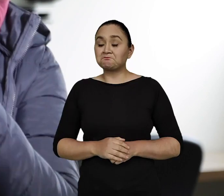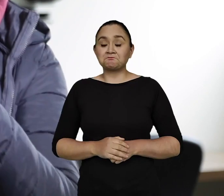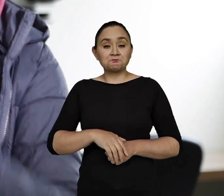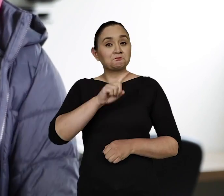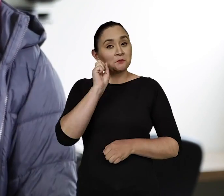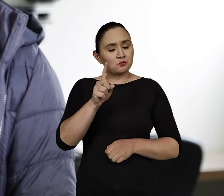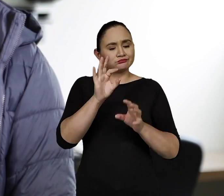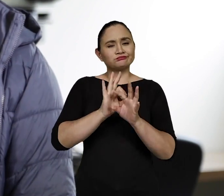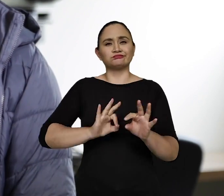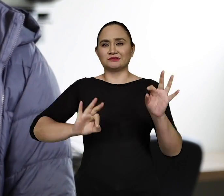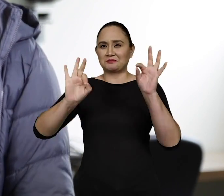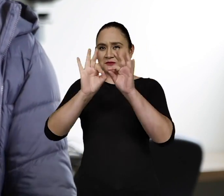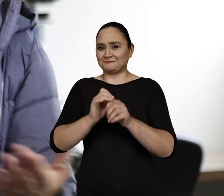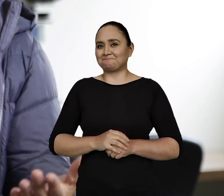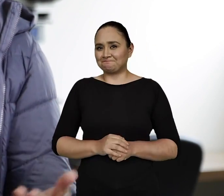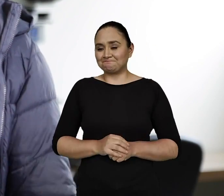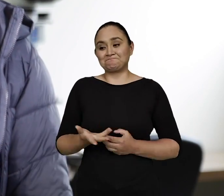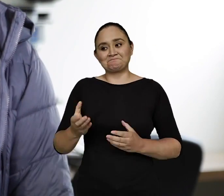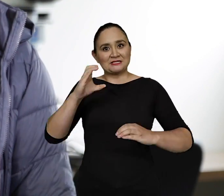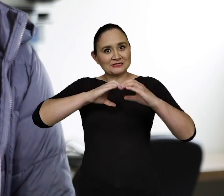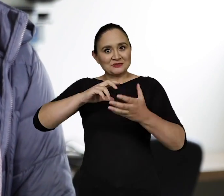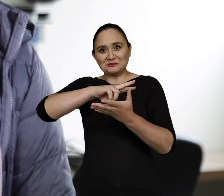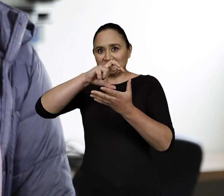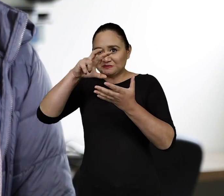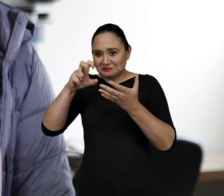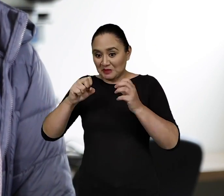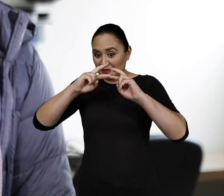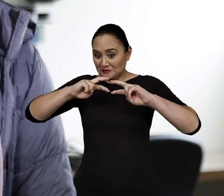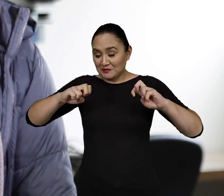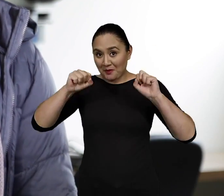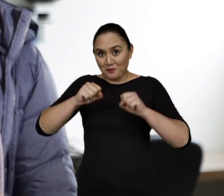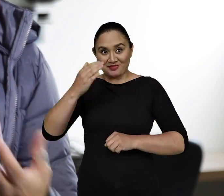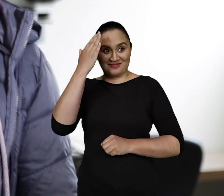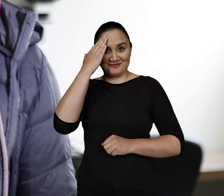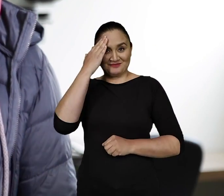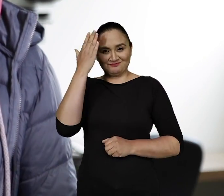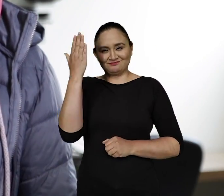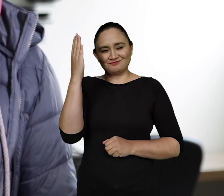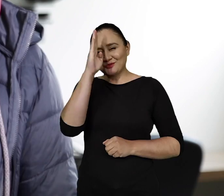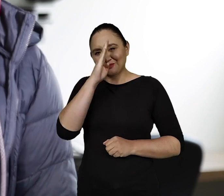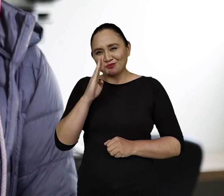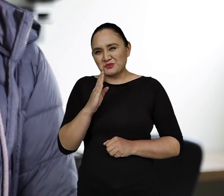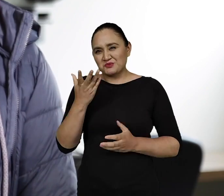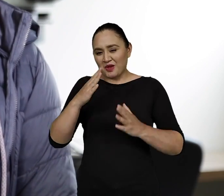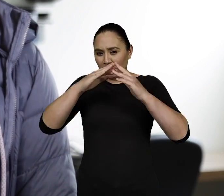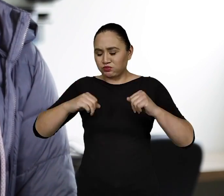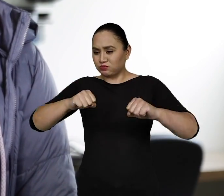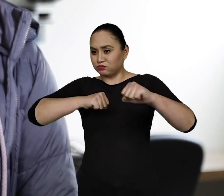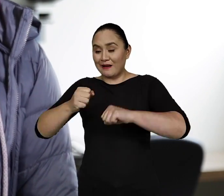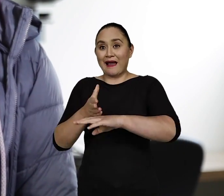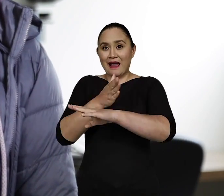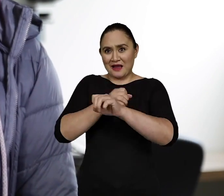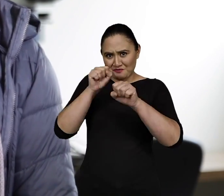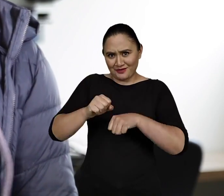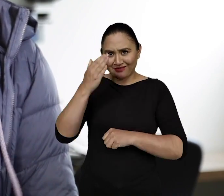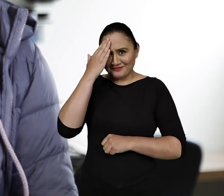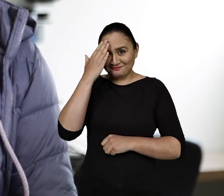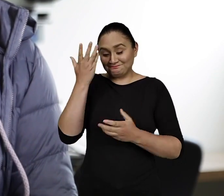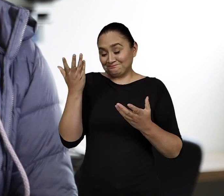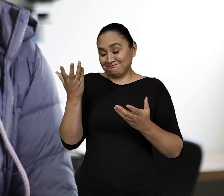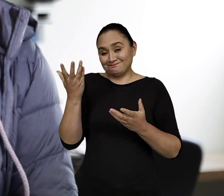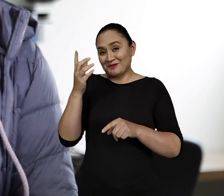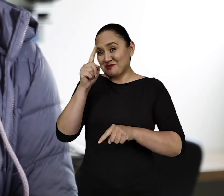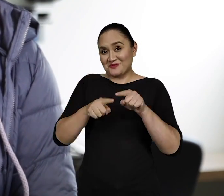Qué importante pregunta. En realidad no hay científico ni investigador que pueda predecir sismos. ¿Qué significa esto? Que no